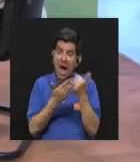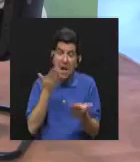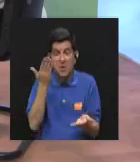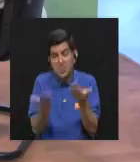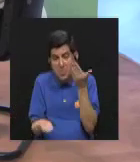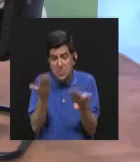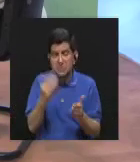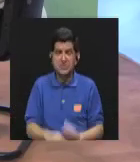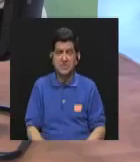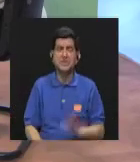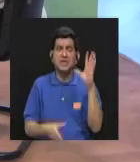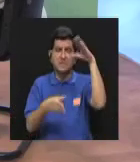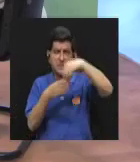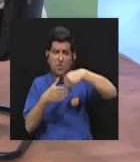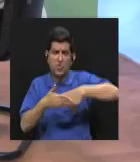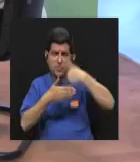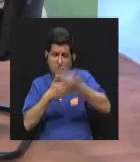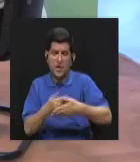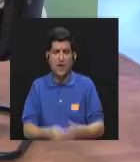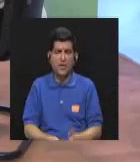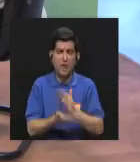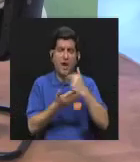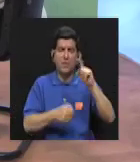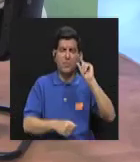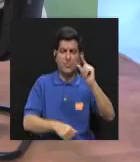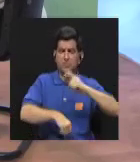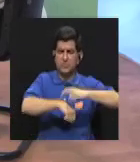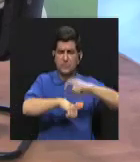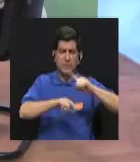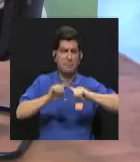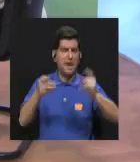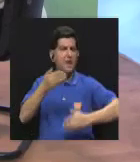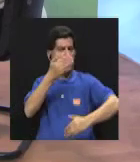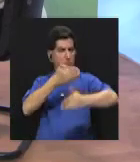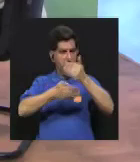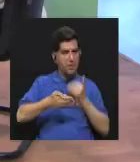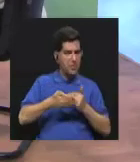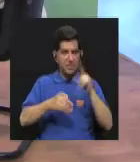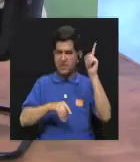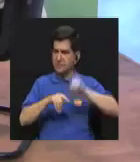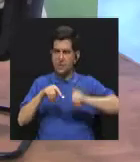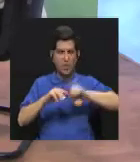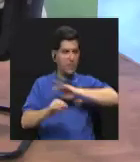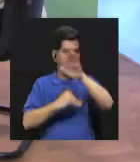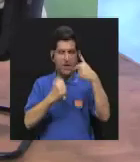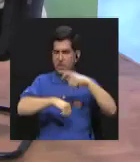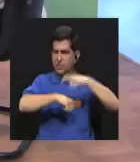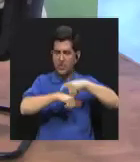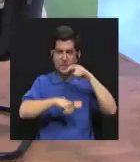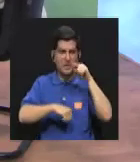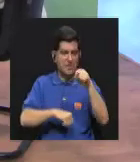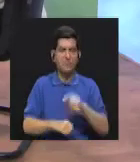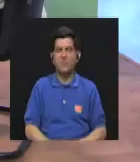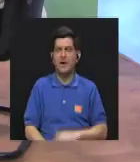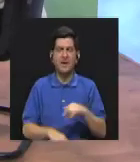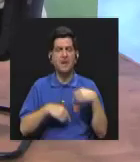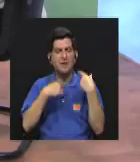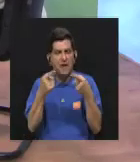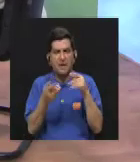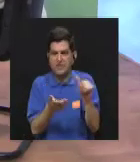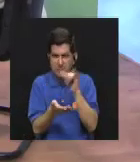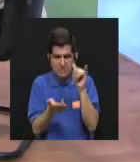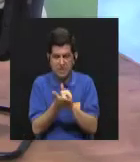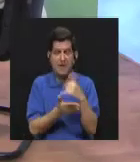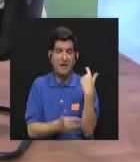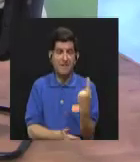sí, se incorporaron después. Unos iban un ratito, pero se tenían que devolver porque no podían estar todo el tiempo que duraron en San José. Entonces,